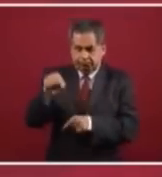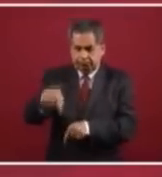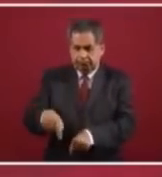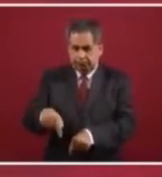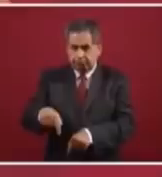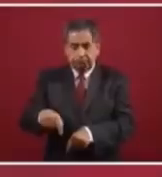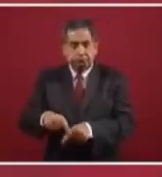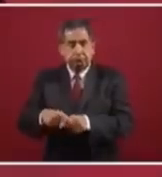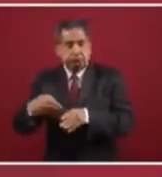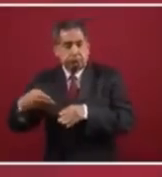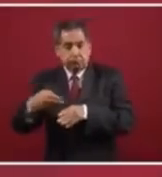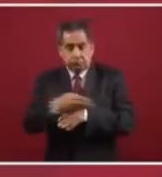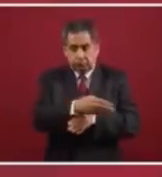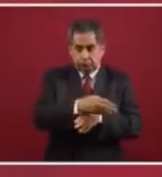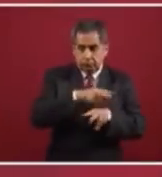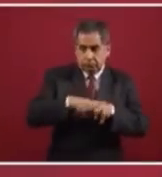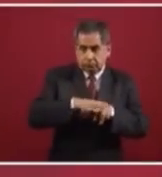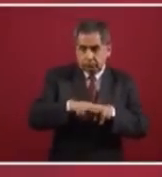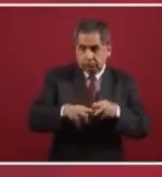trenes, y